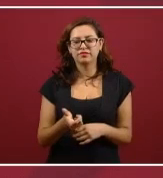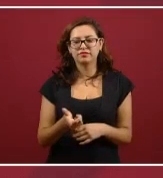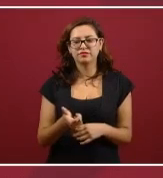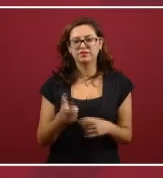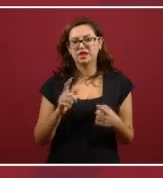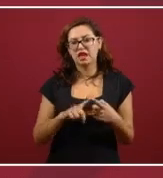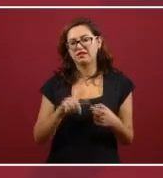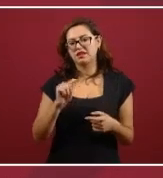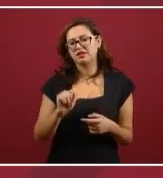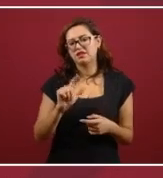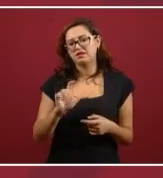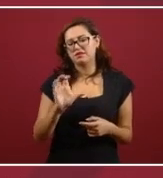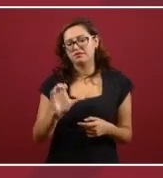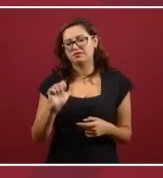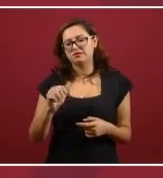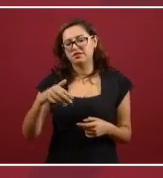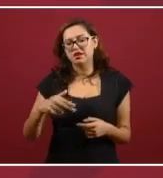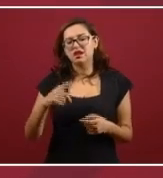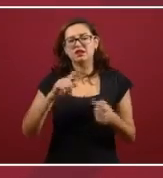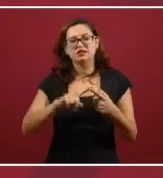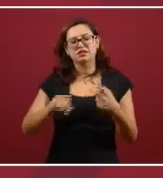y con la